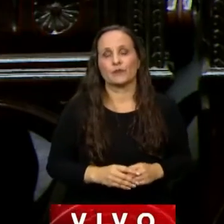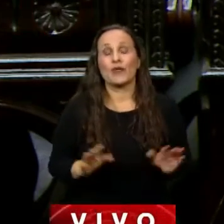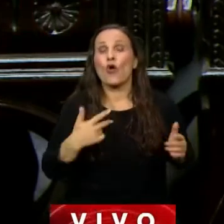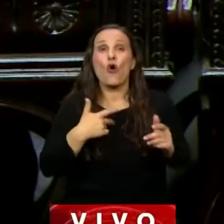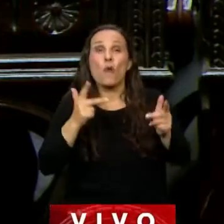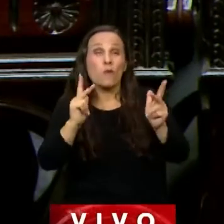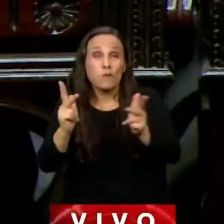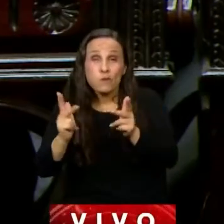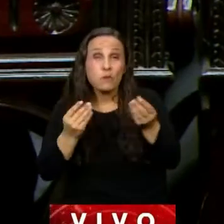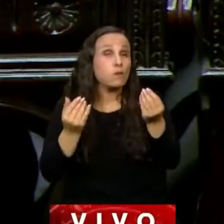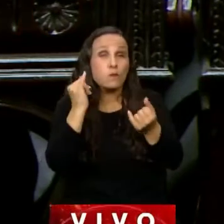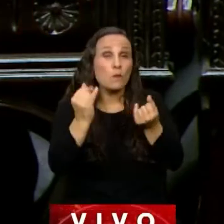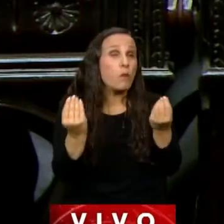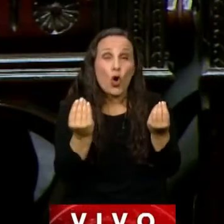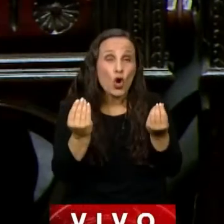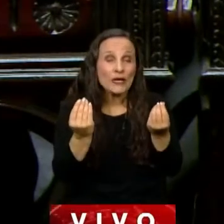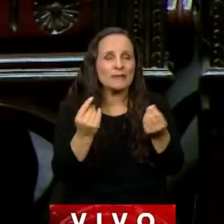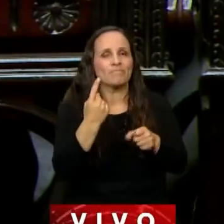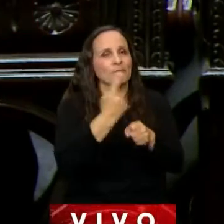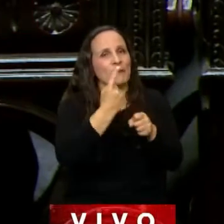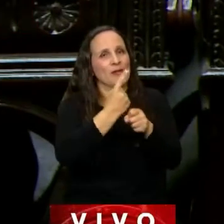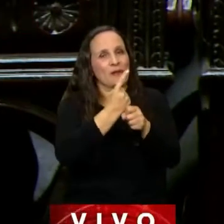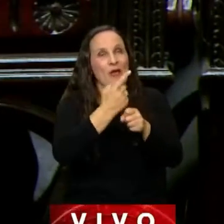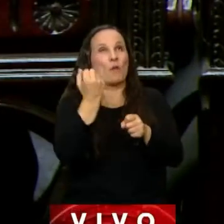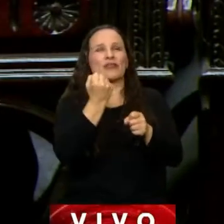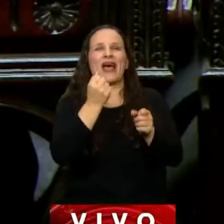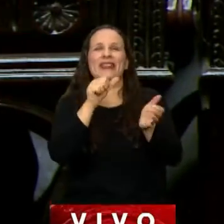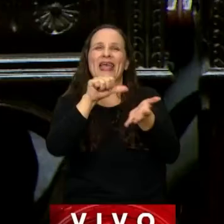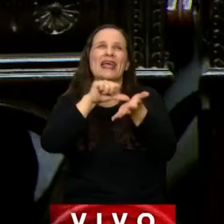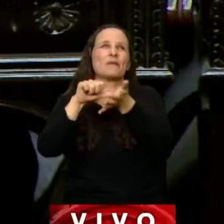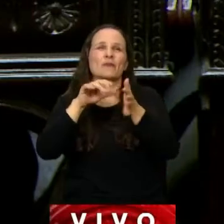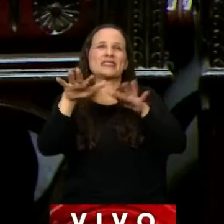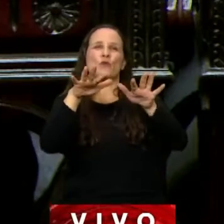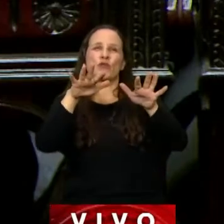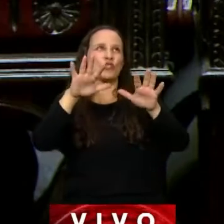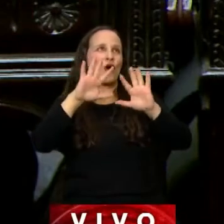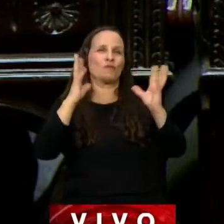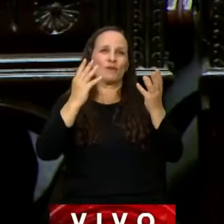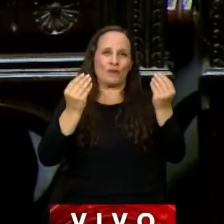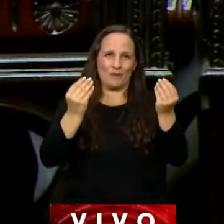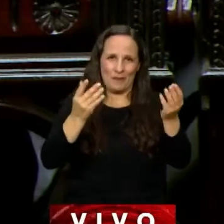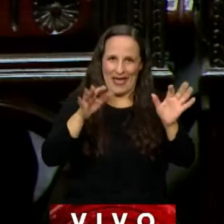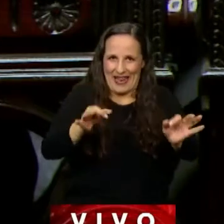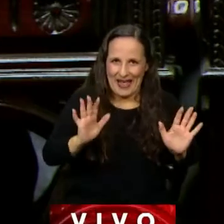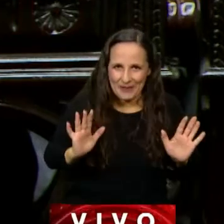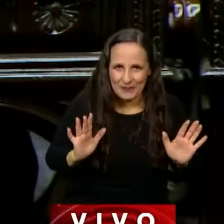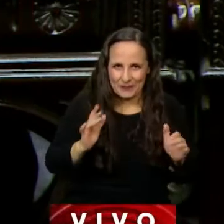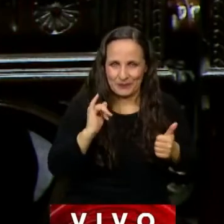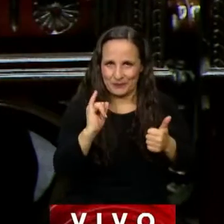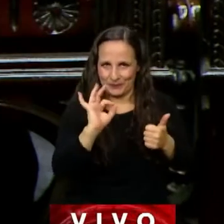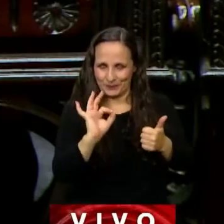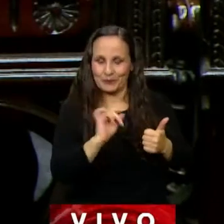Digo esto porque me parece que es la primera cuestión de contexto necesaria a tener. La